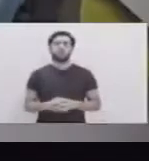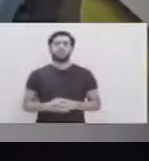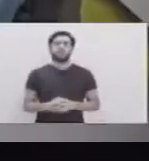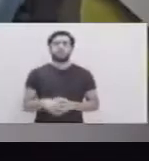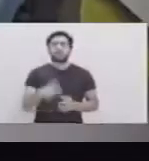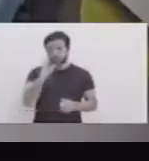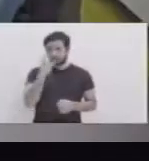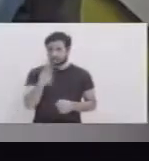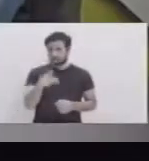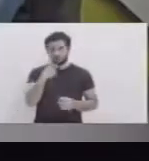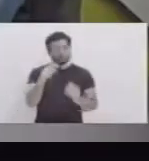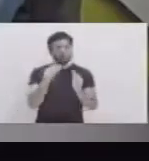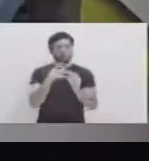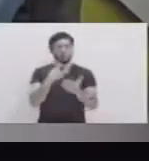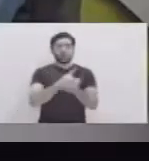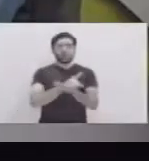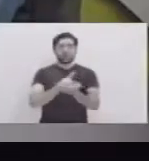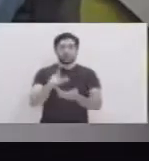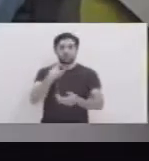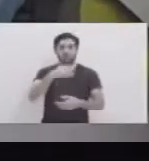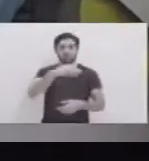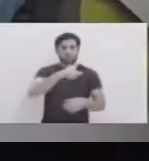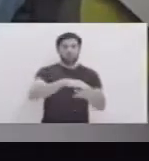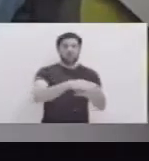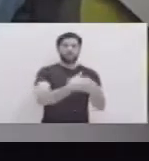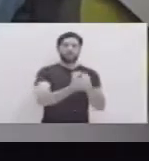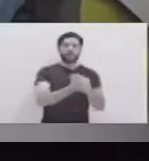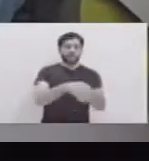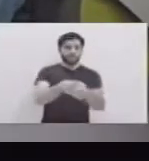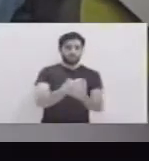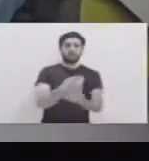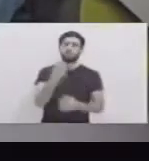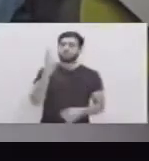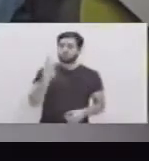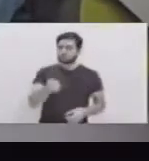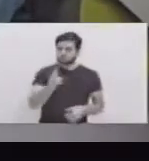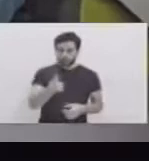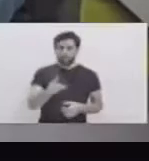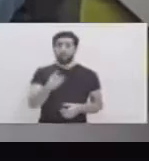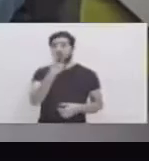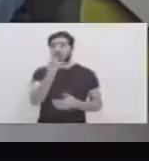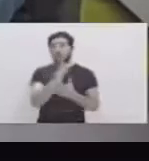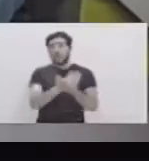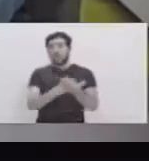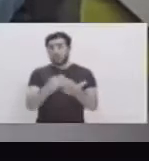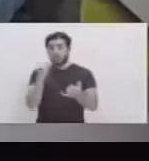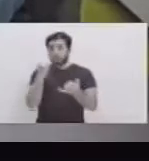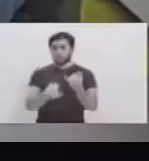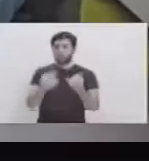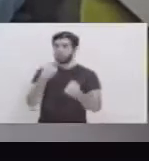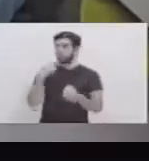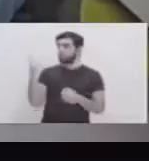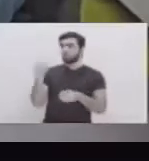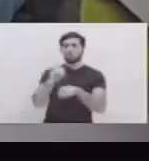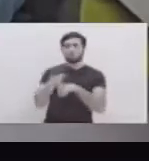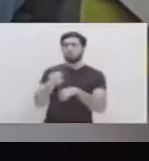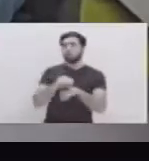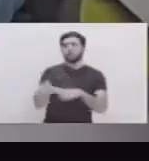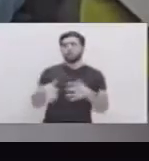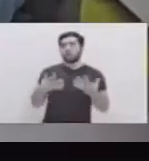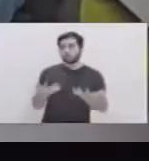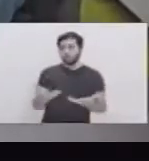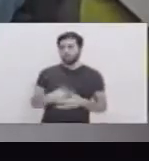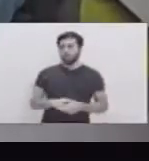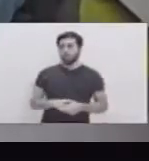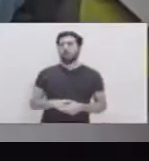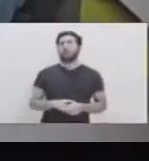porque es muy importante el poder mantener una buena higiene. Ustedes en casa, recuerden lavarse las manos constantemente. Licenciada, ¿alguna última recomendación que tenga